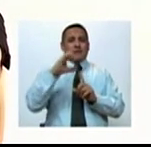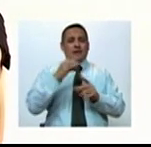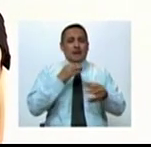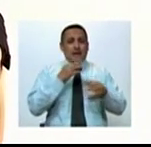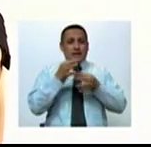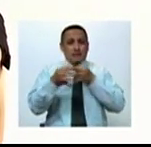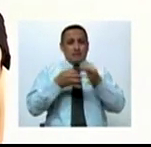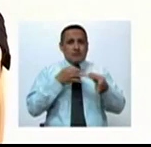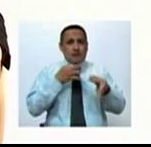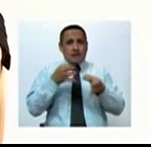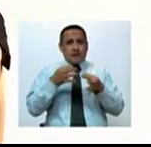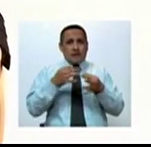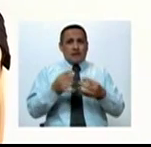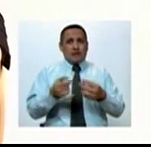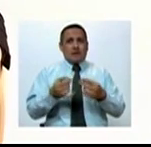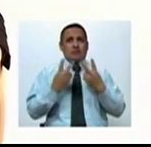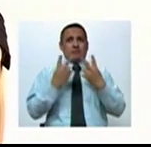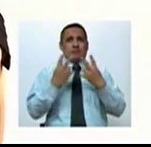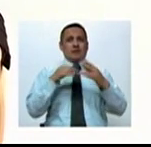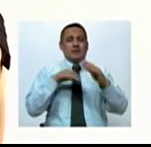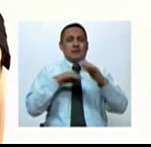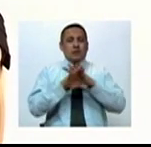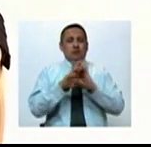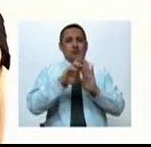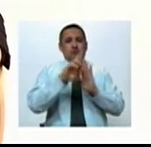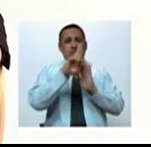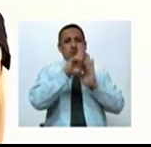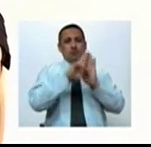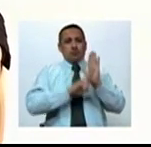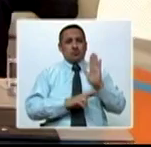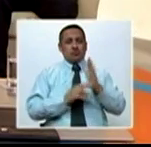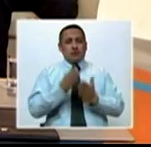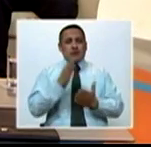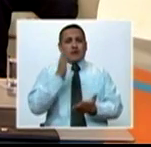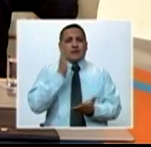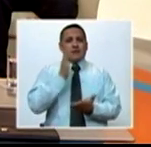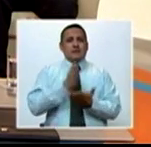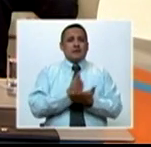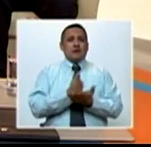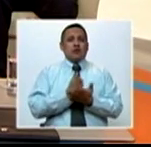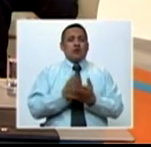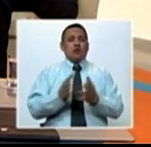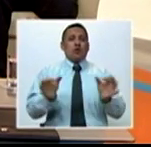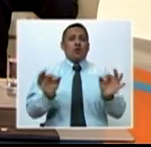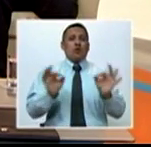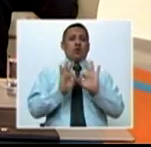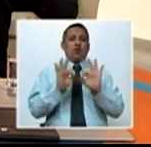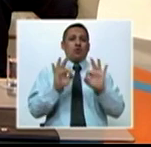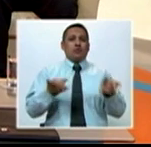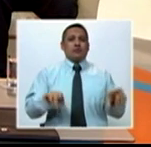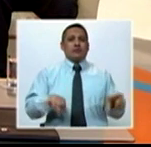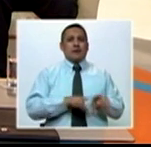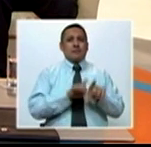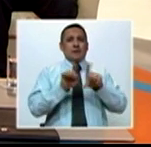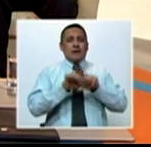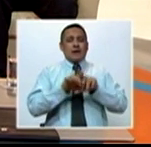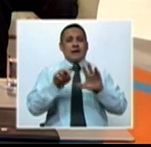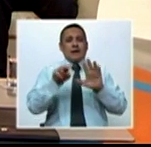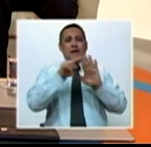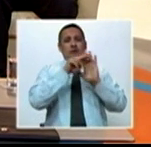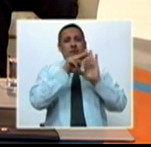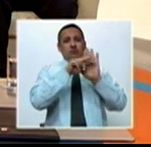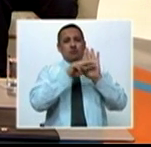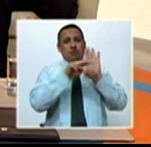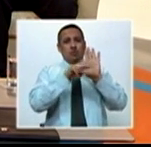en su resolución, en su sentencia, o incluso en normas tributarias o de